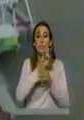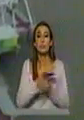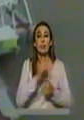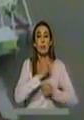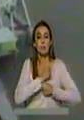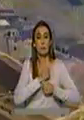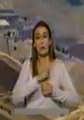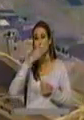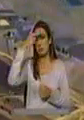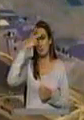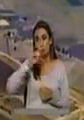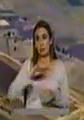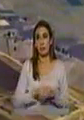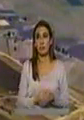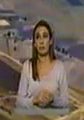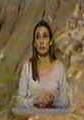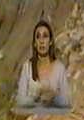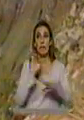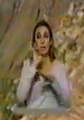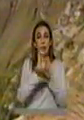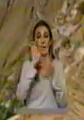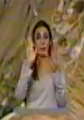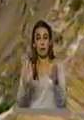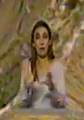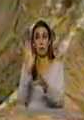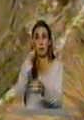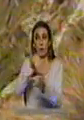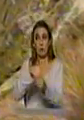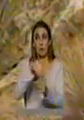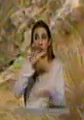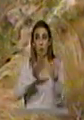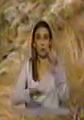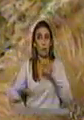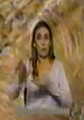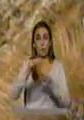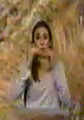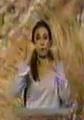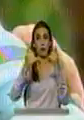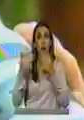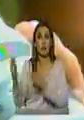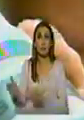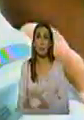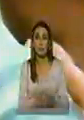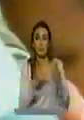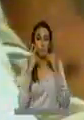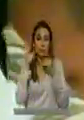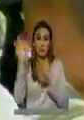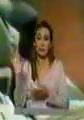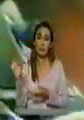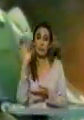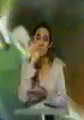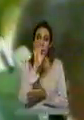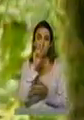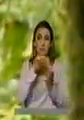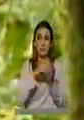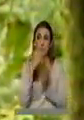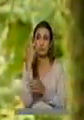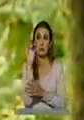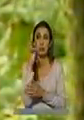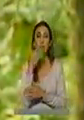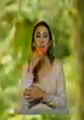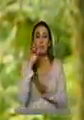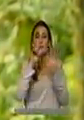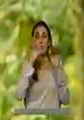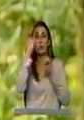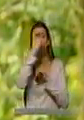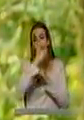y mexicanos. En el caso ecuatoriano, los ingresos registrados por la llegada de turistas internacionales representaron en 2017 el 8%